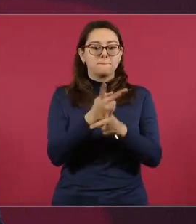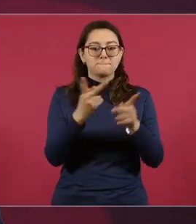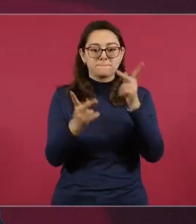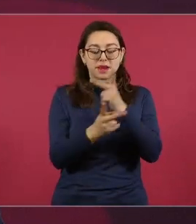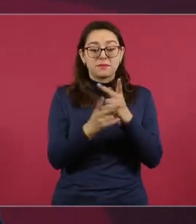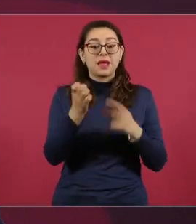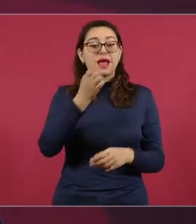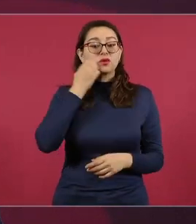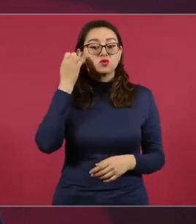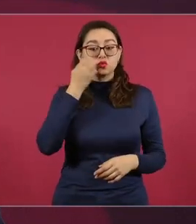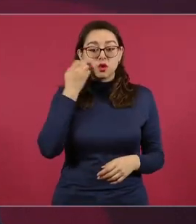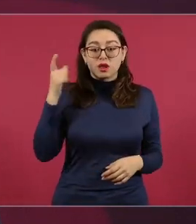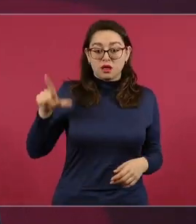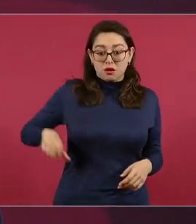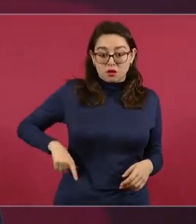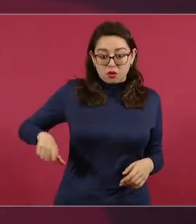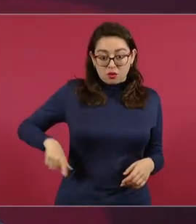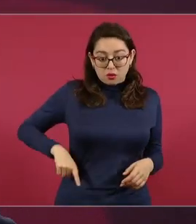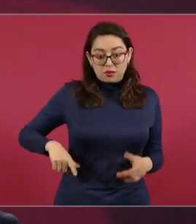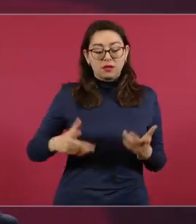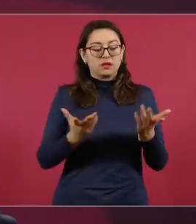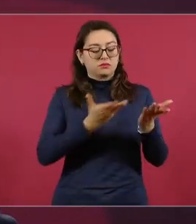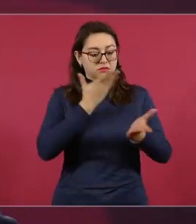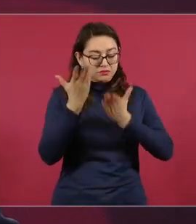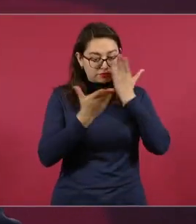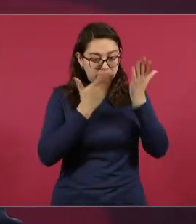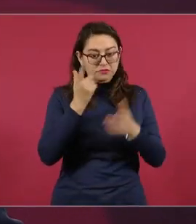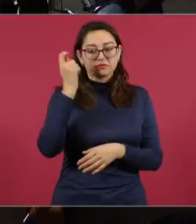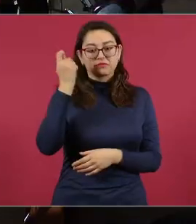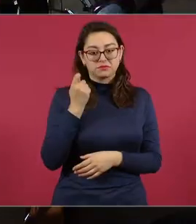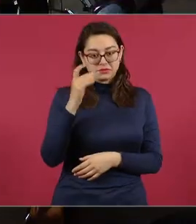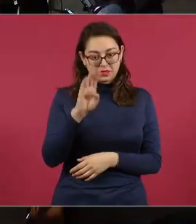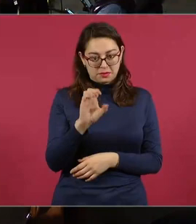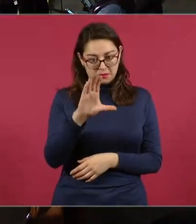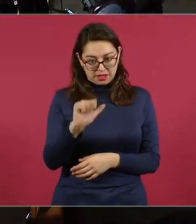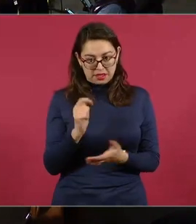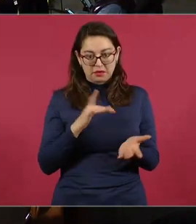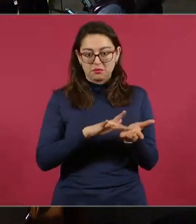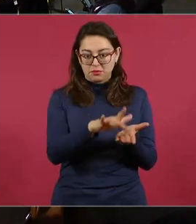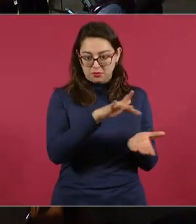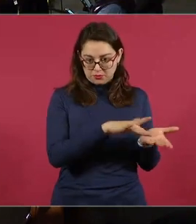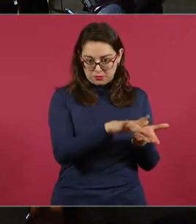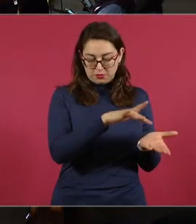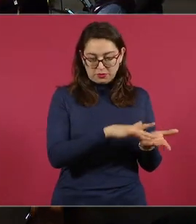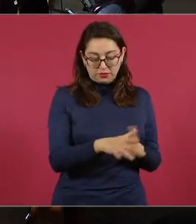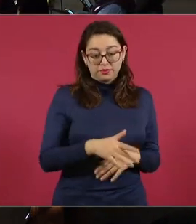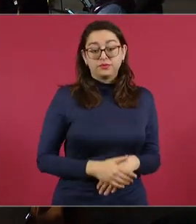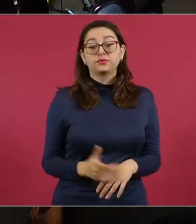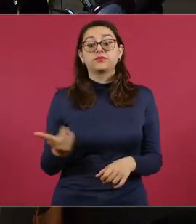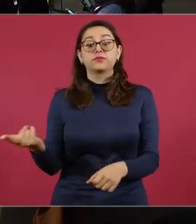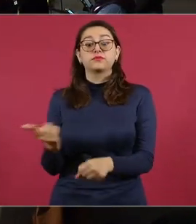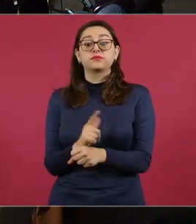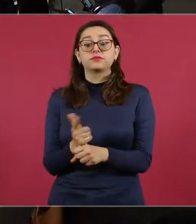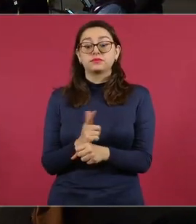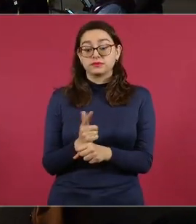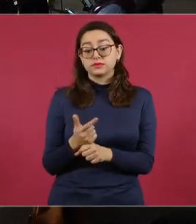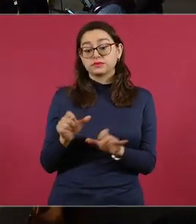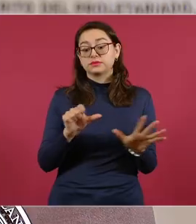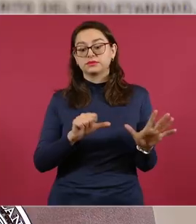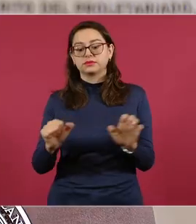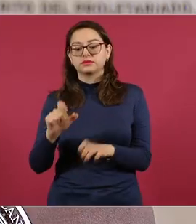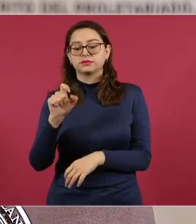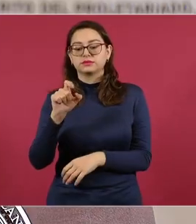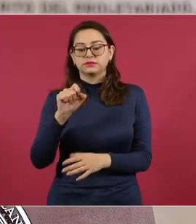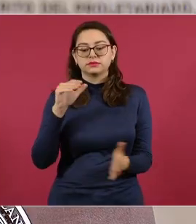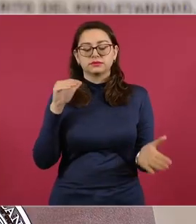en una escuela pública escolarizada reciben esta beca. Y en el caso de licenciatura, fueron 620.000 jóvenes